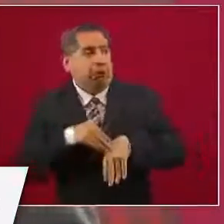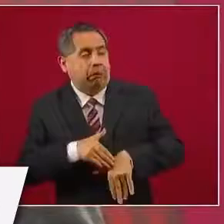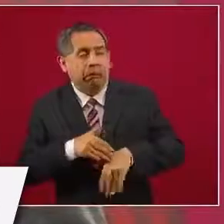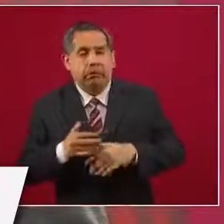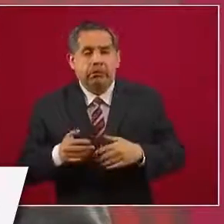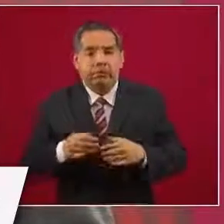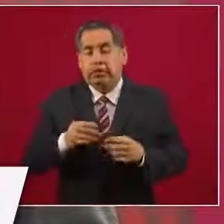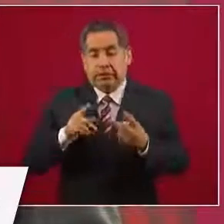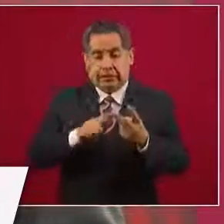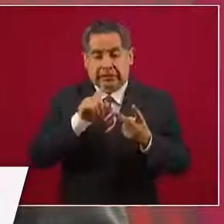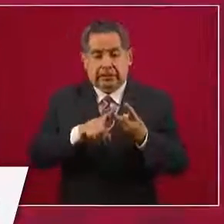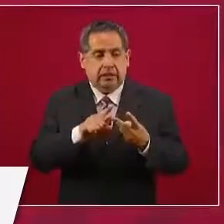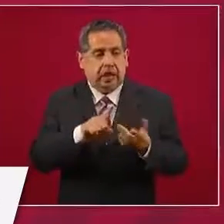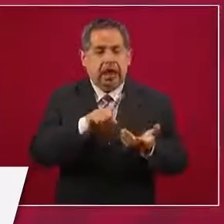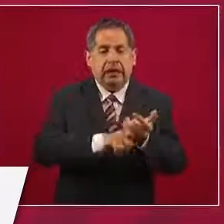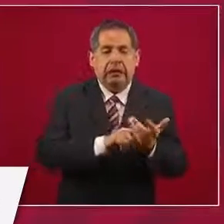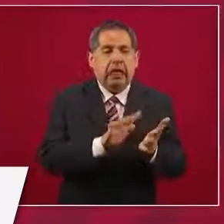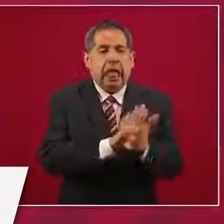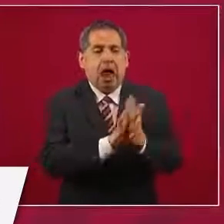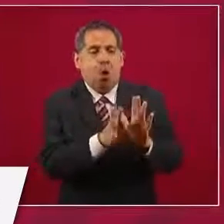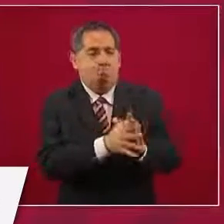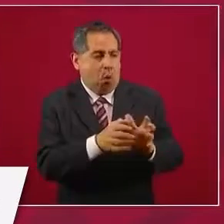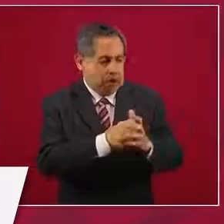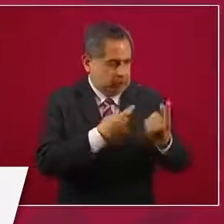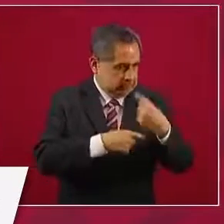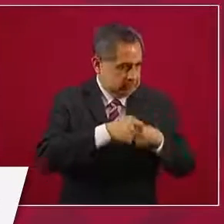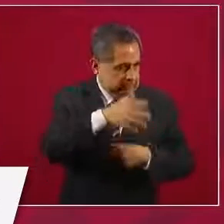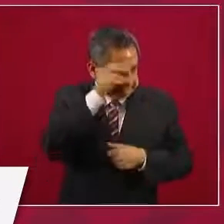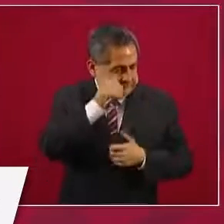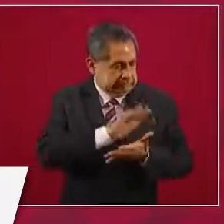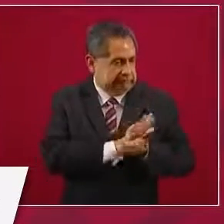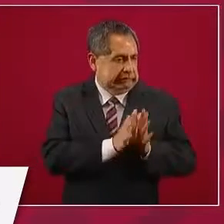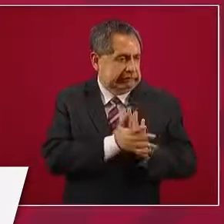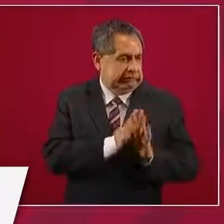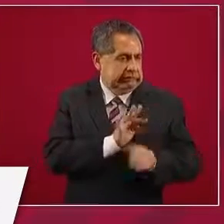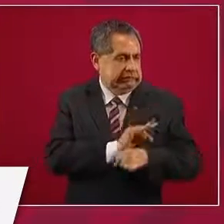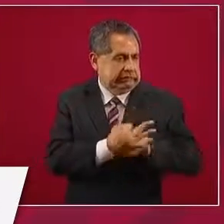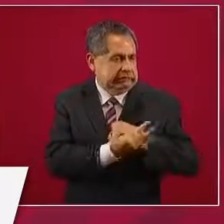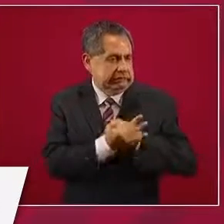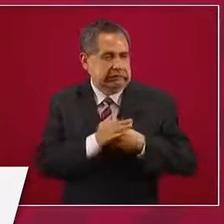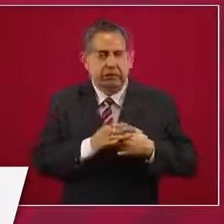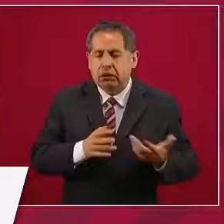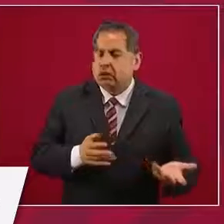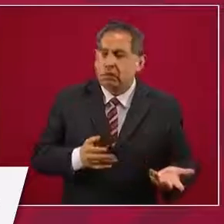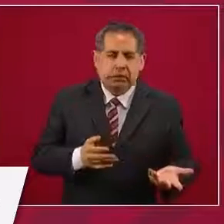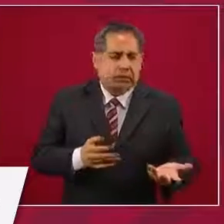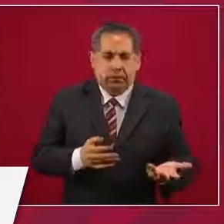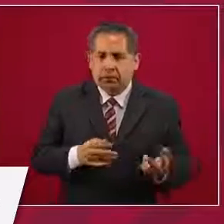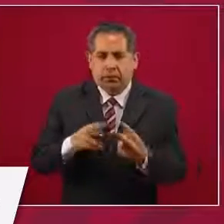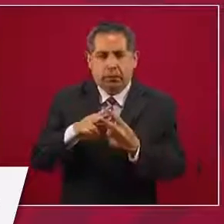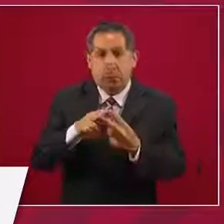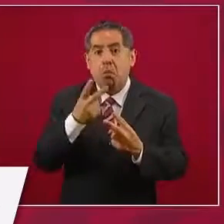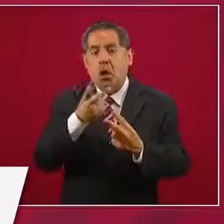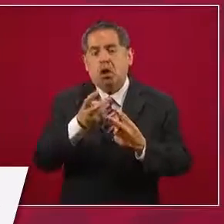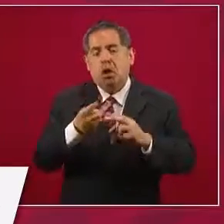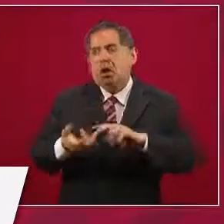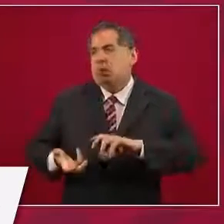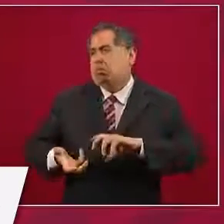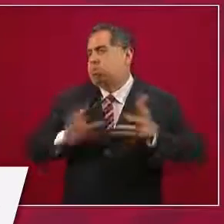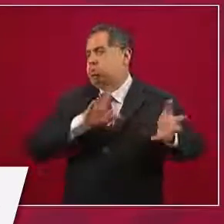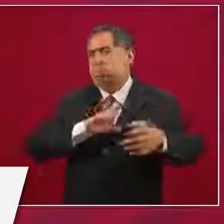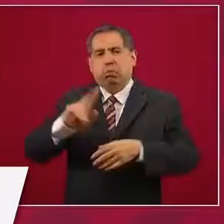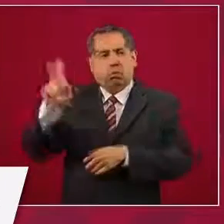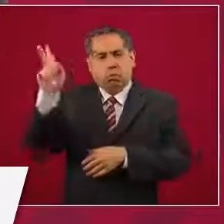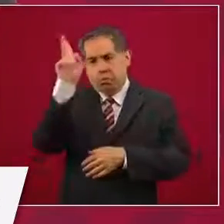los acuerdos con la delincuencia organizada. Por eso se desató